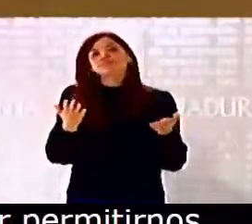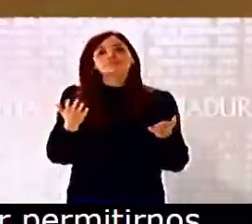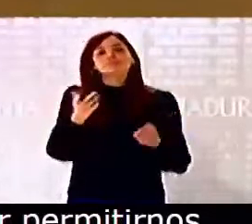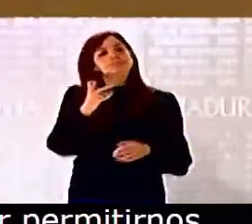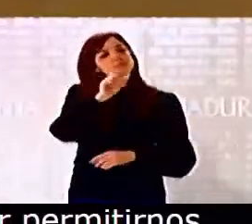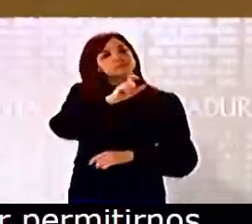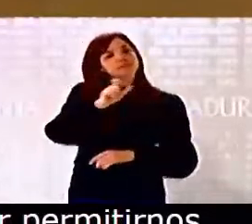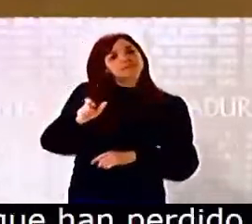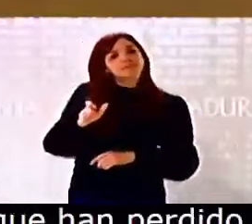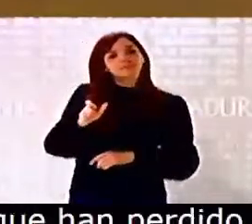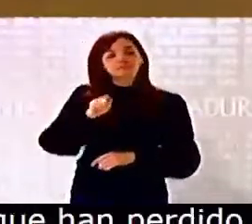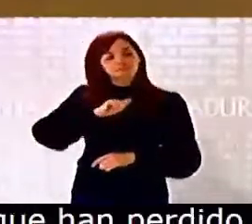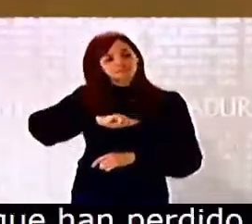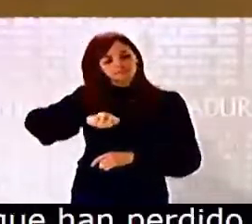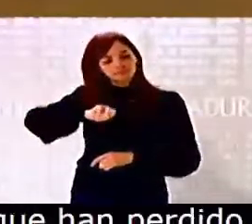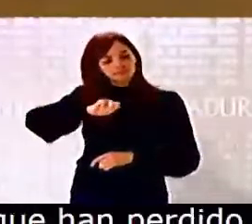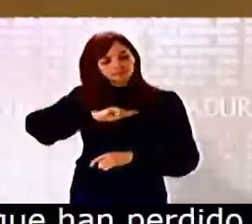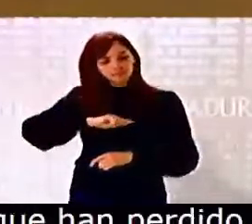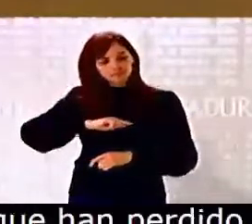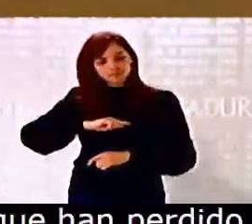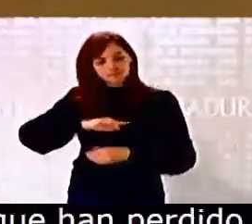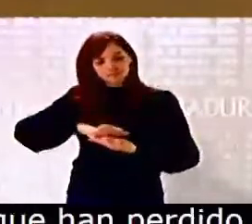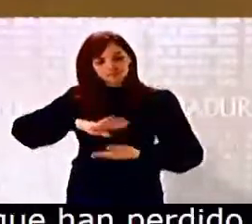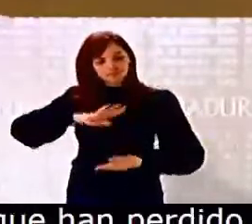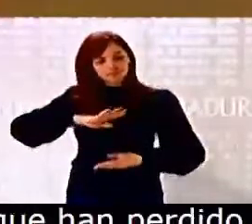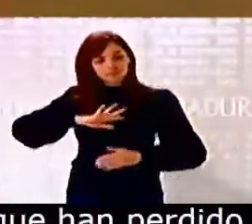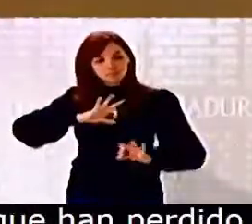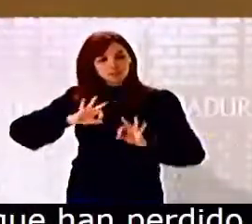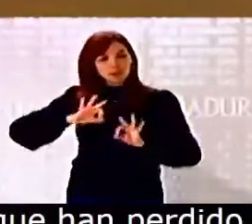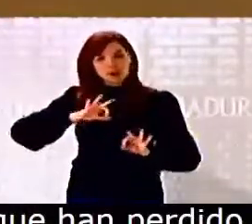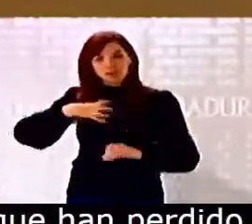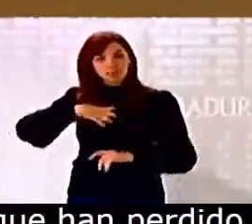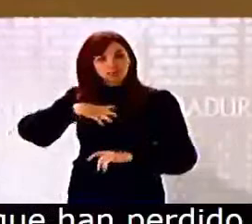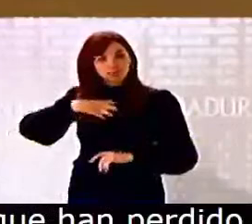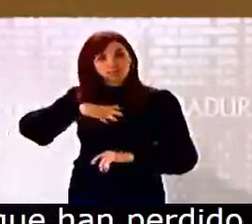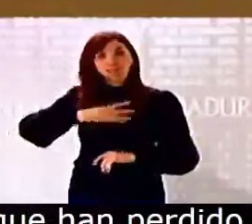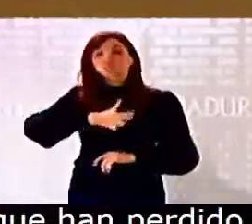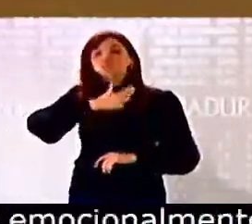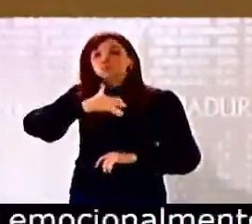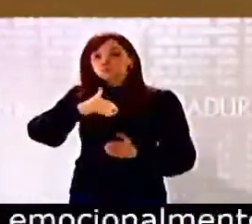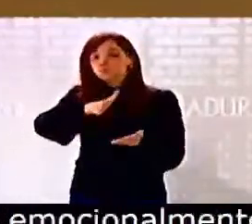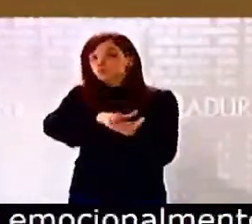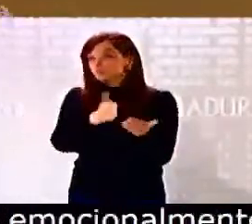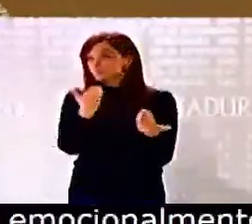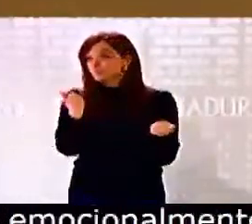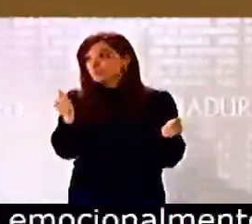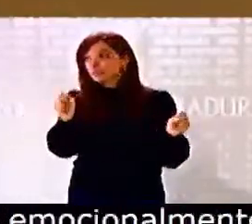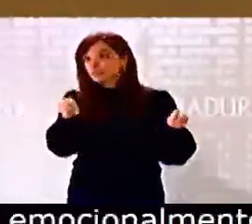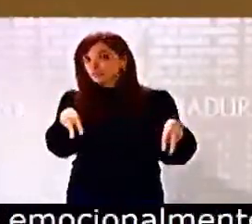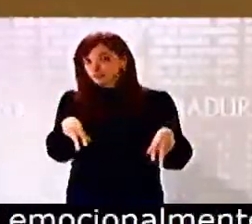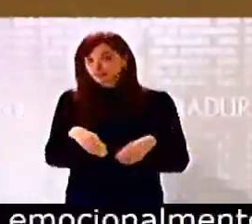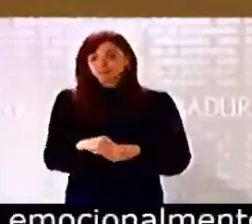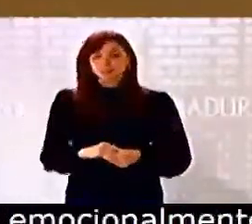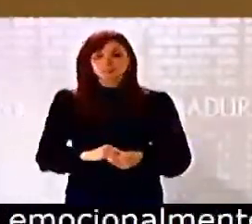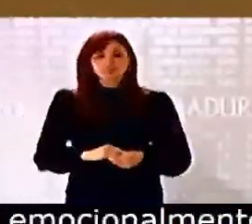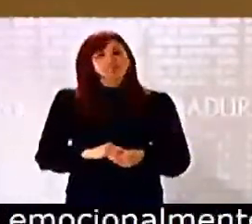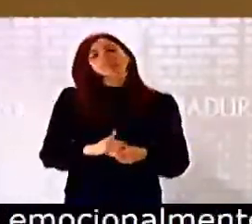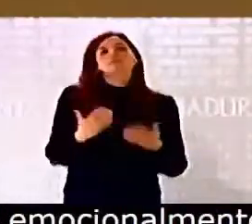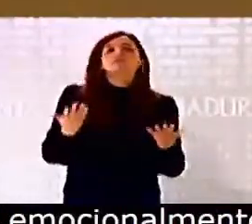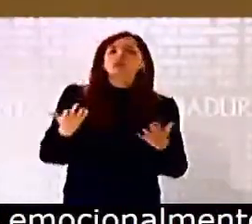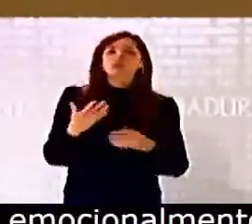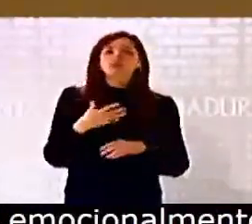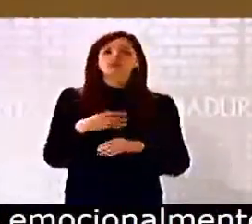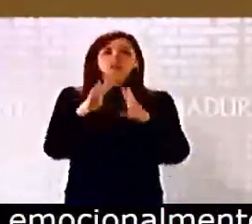que emocionalmente no estamos preparados, que es sin poder ni siquiera despedirte de ellos. Por tanto, podríamos hacer muchos